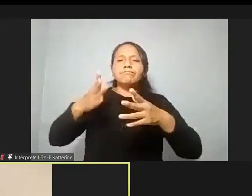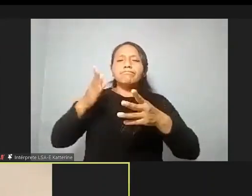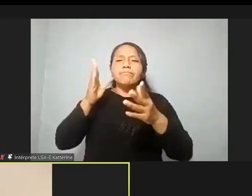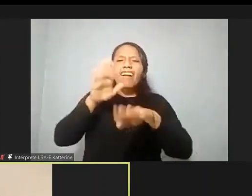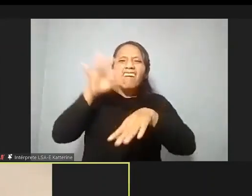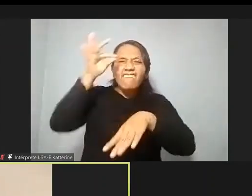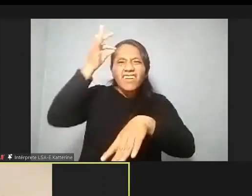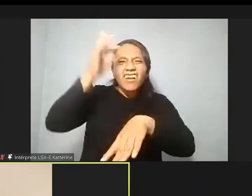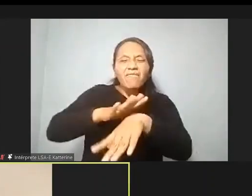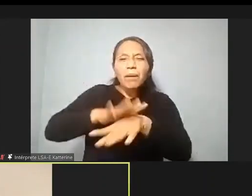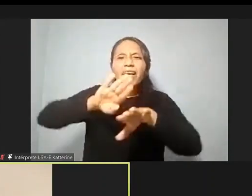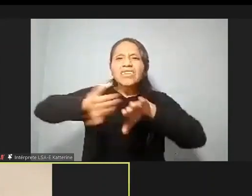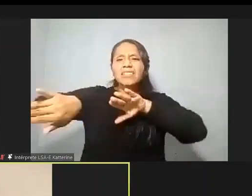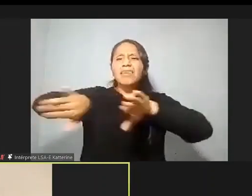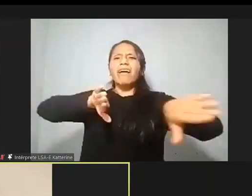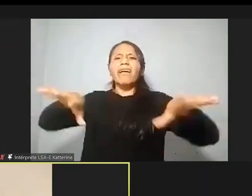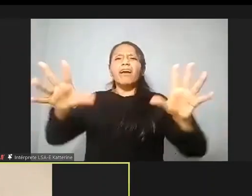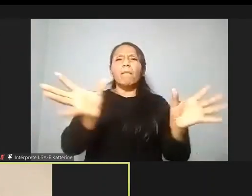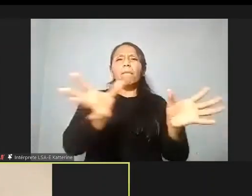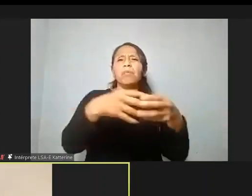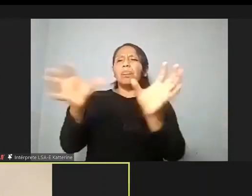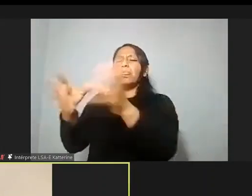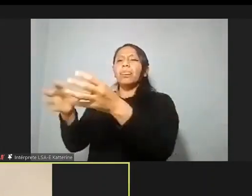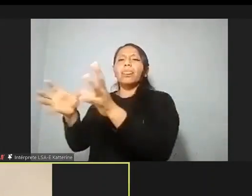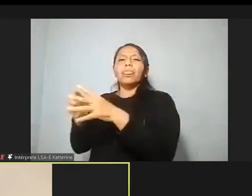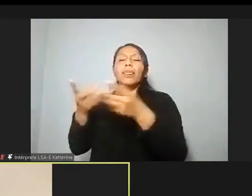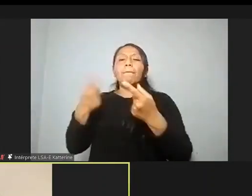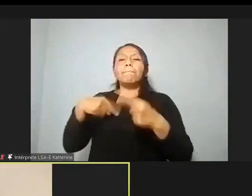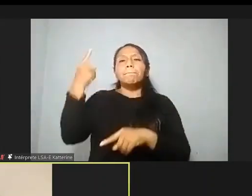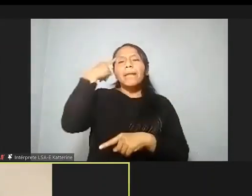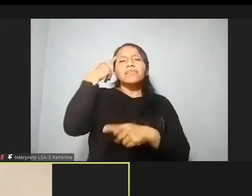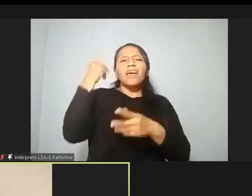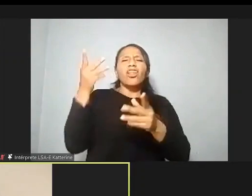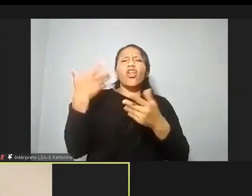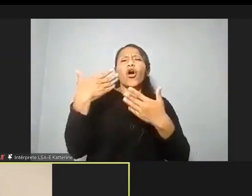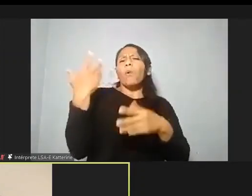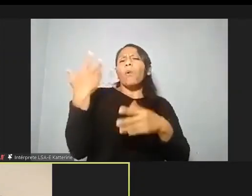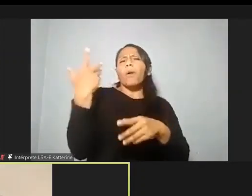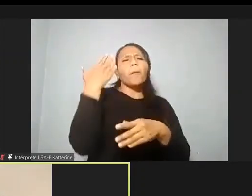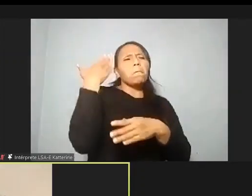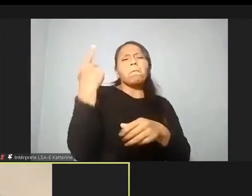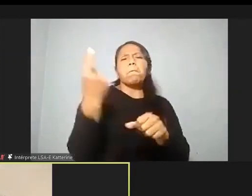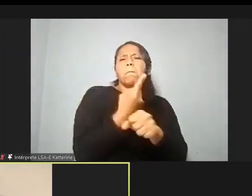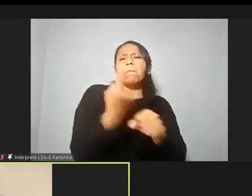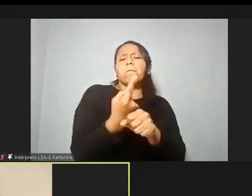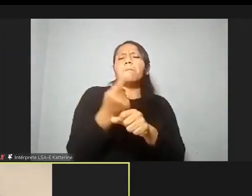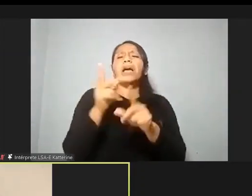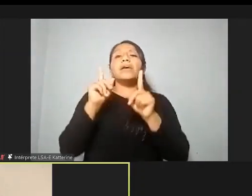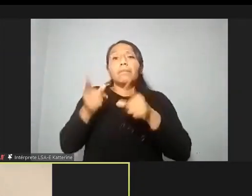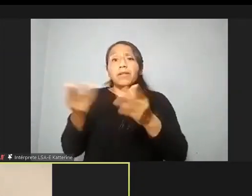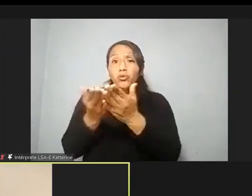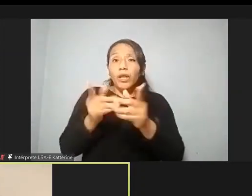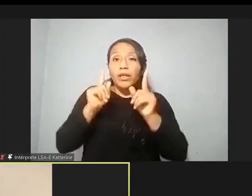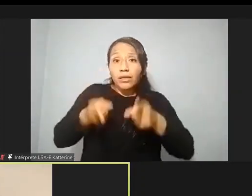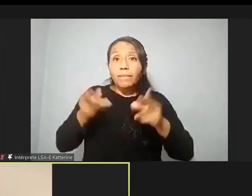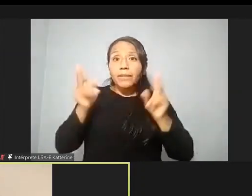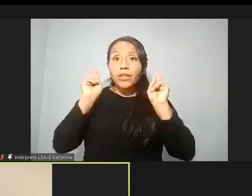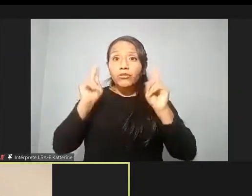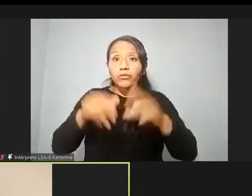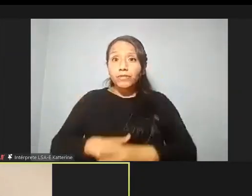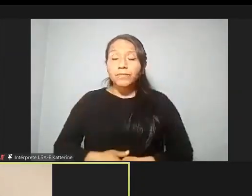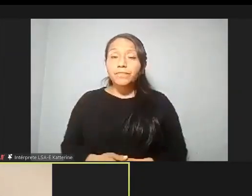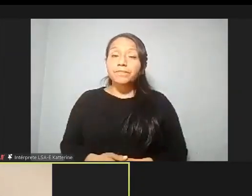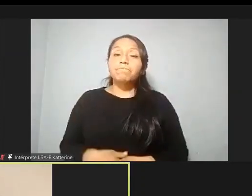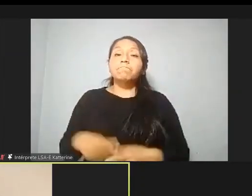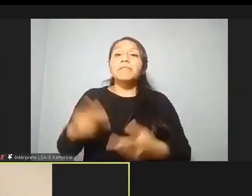segrega por no considerar capaz o apta a la persona estudiante e incluso docente, creando de esta forma un